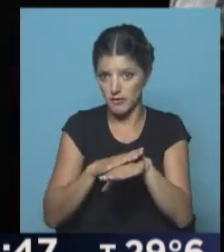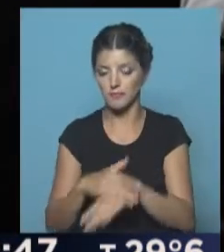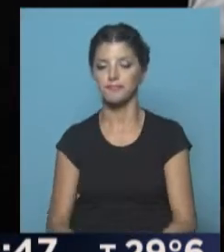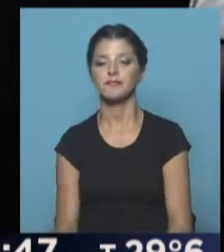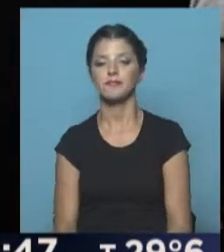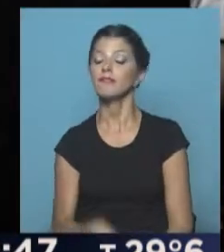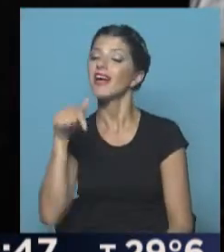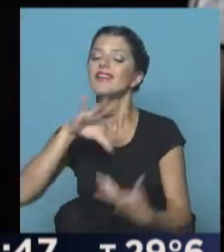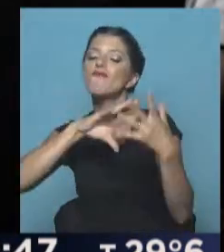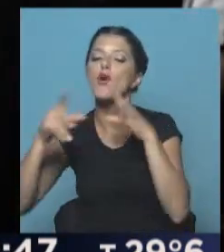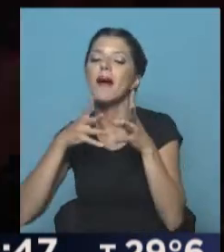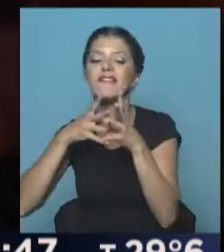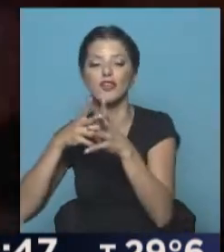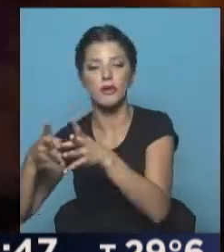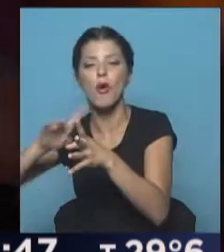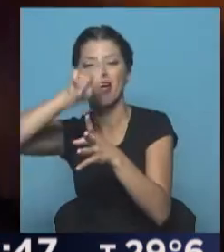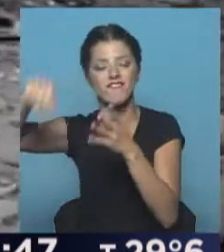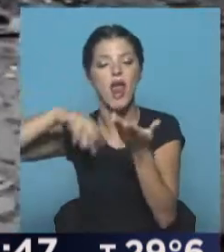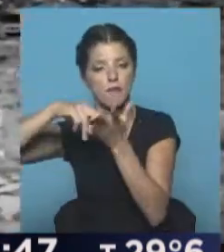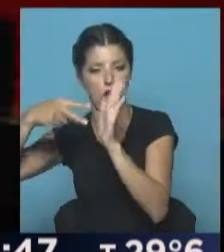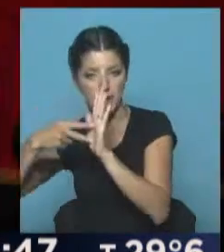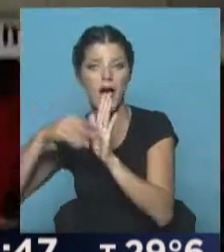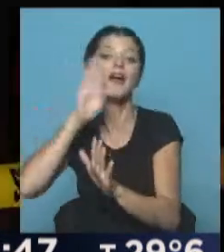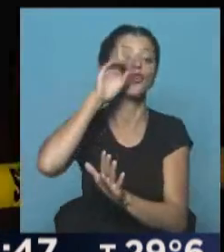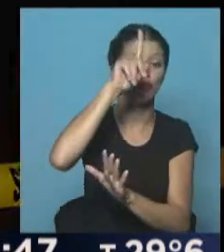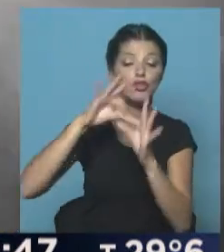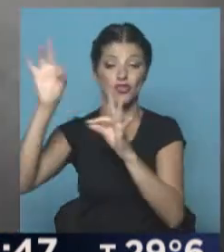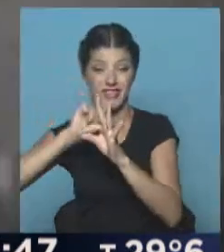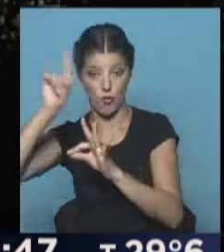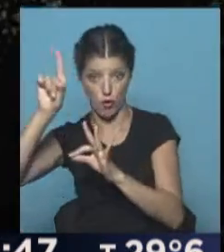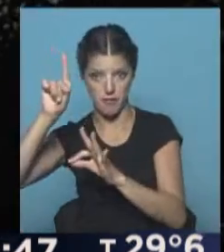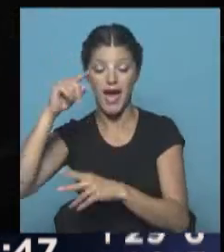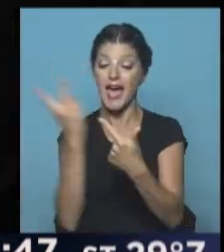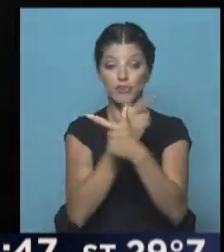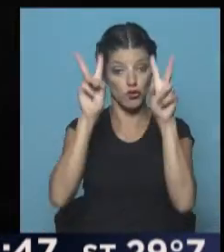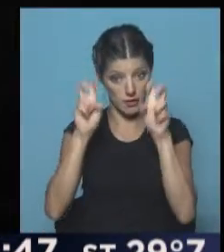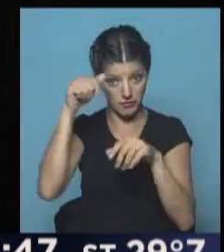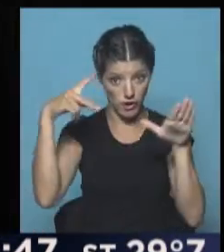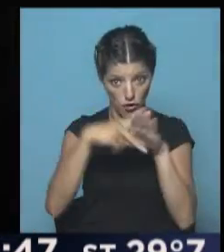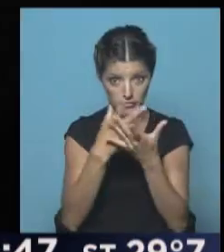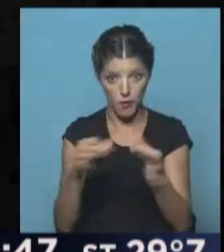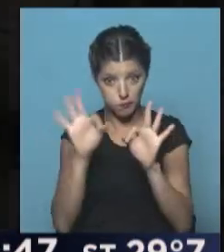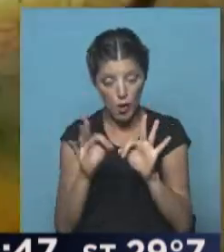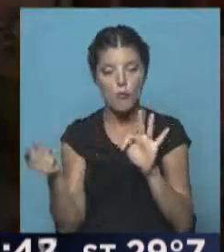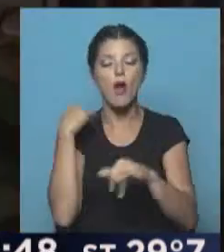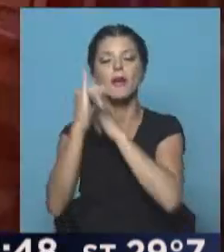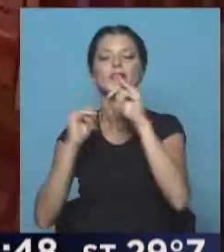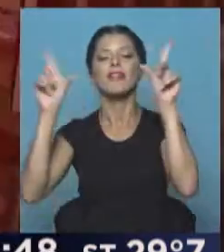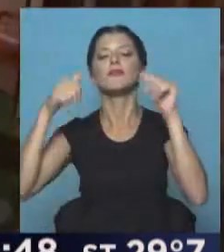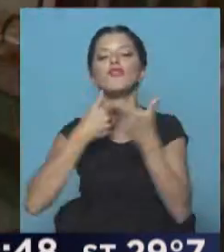Una modalidad que pone en riesgo a Europa y a Estados Unidos. Se lo contamos luego de la pausa, como siempre, aquí